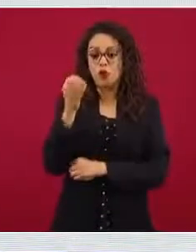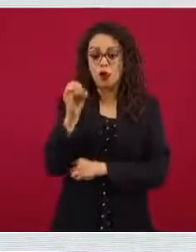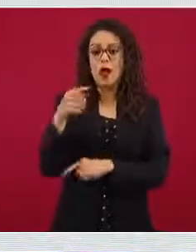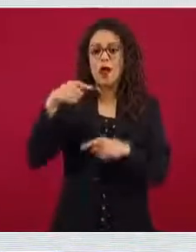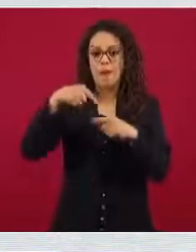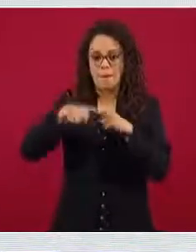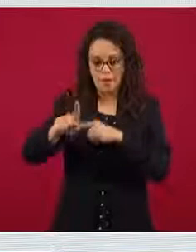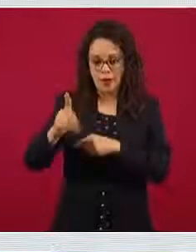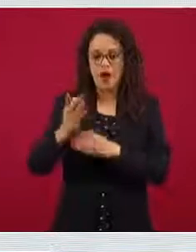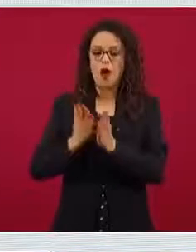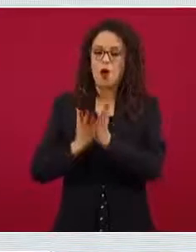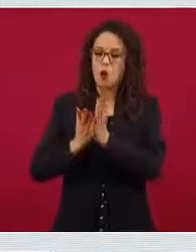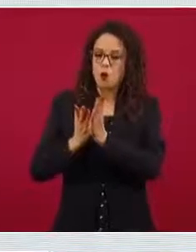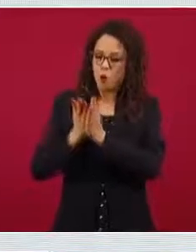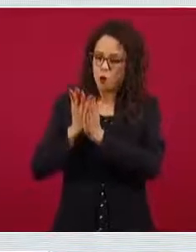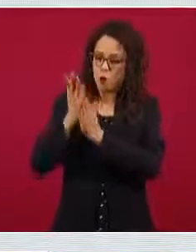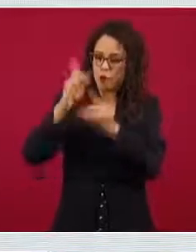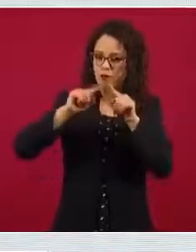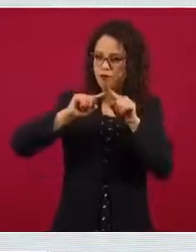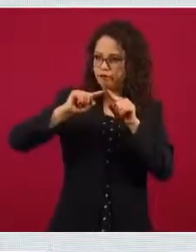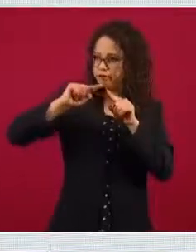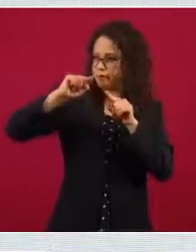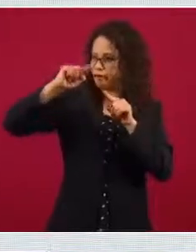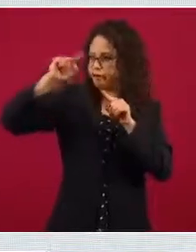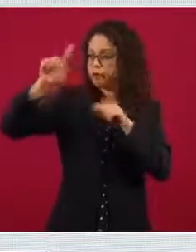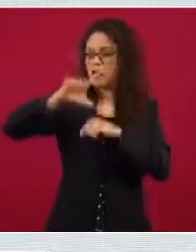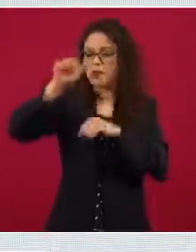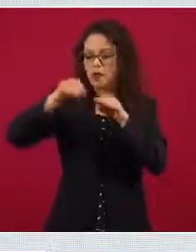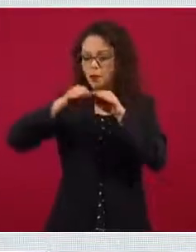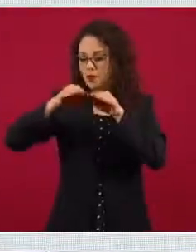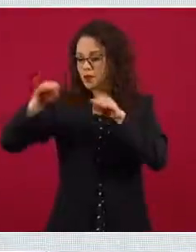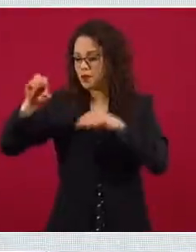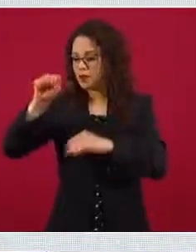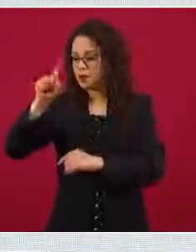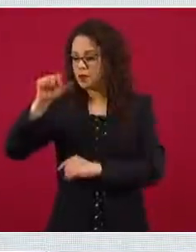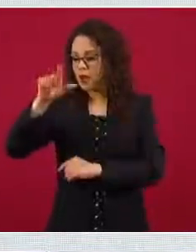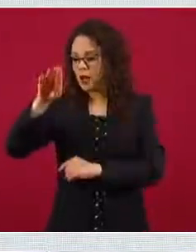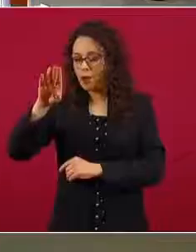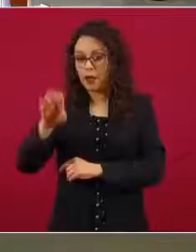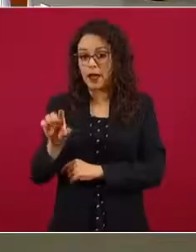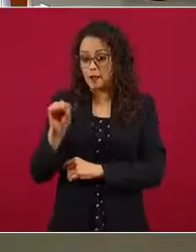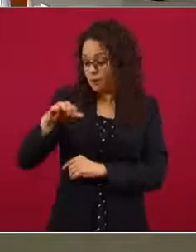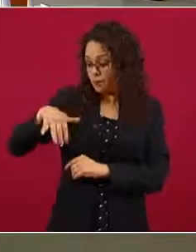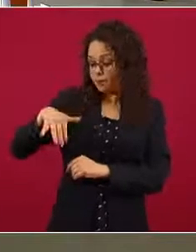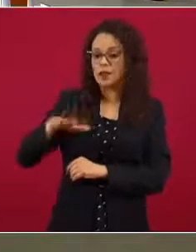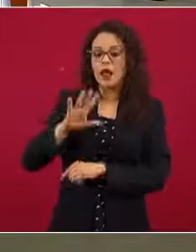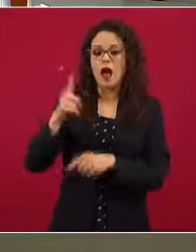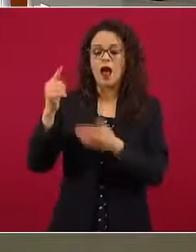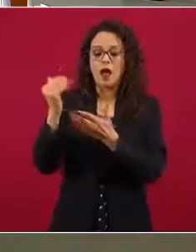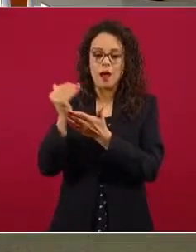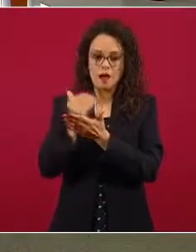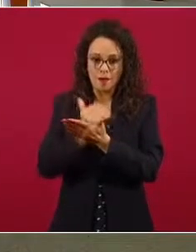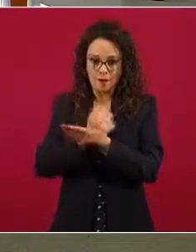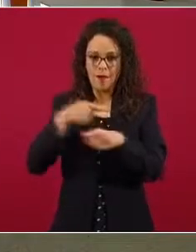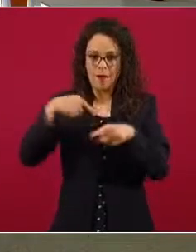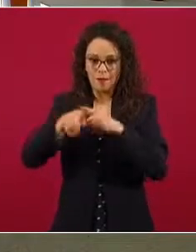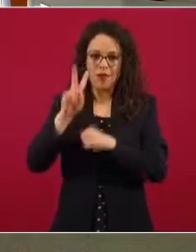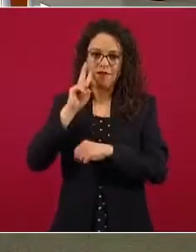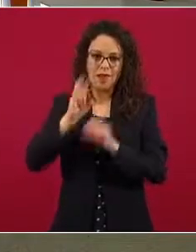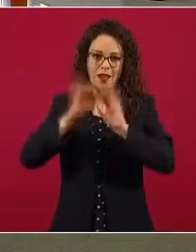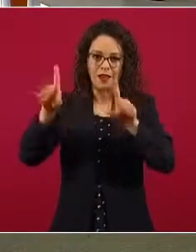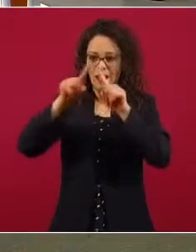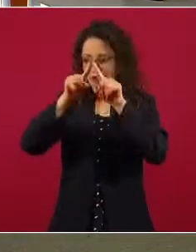aumento y después se estabilizó y más recientemente ya está también en reducción.